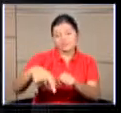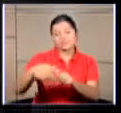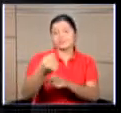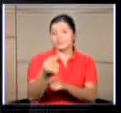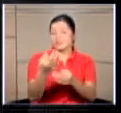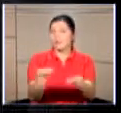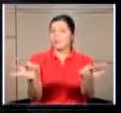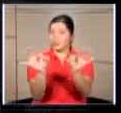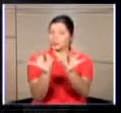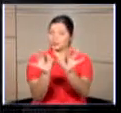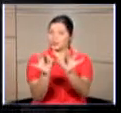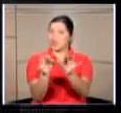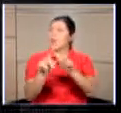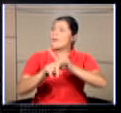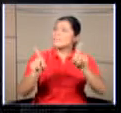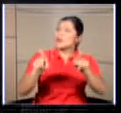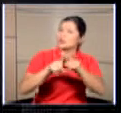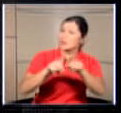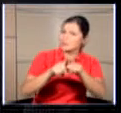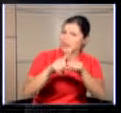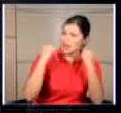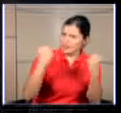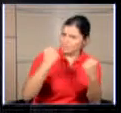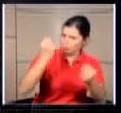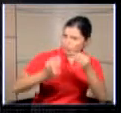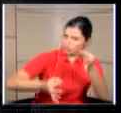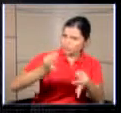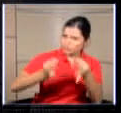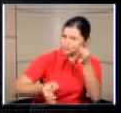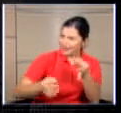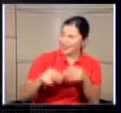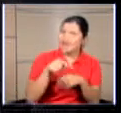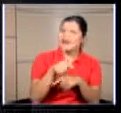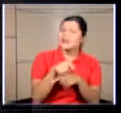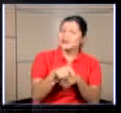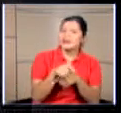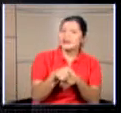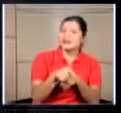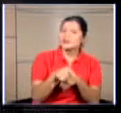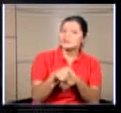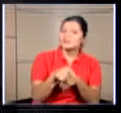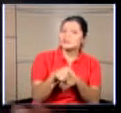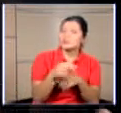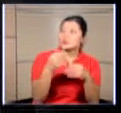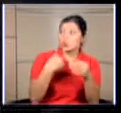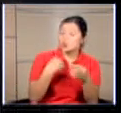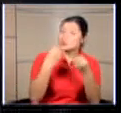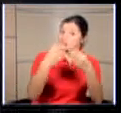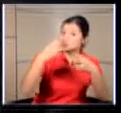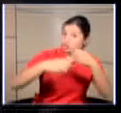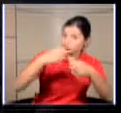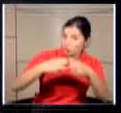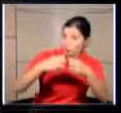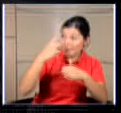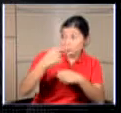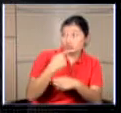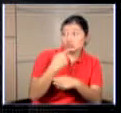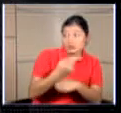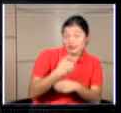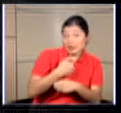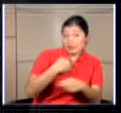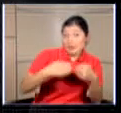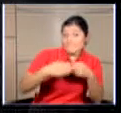Bueno, y es que precisamente también el Poder Judicial entró en una serie de problemas, o por lo menos ellos dicen que van a entrar en